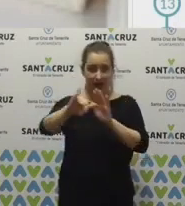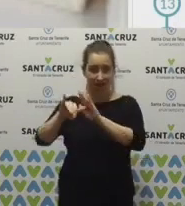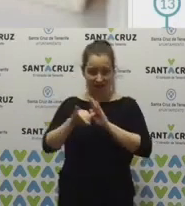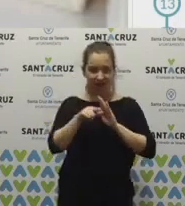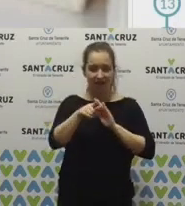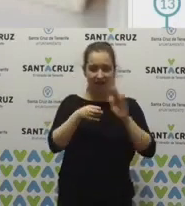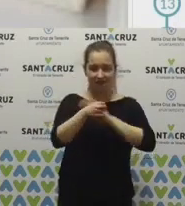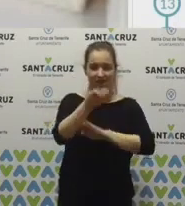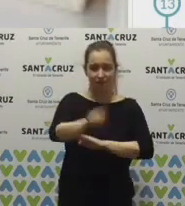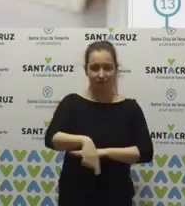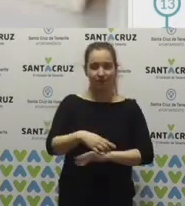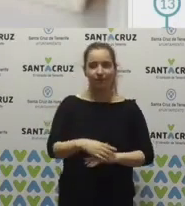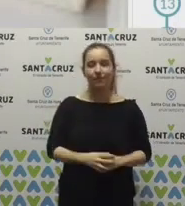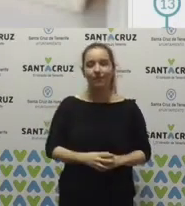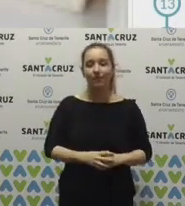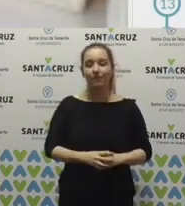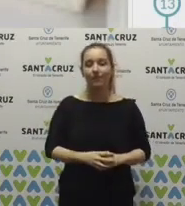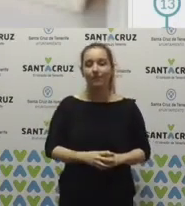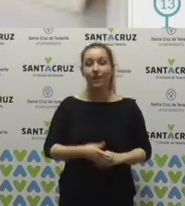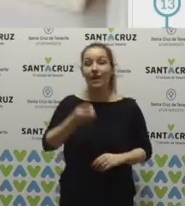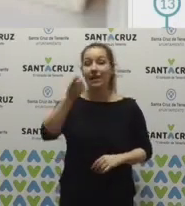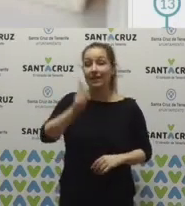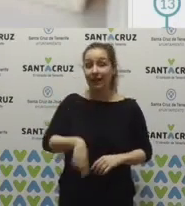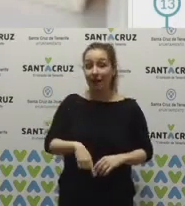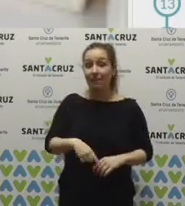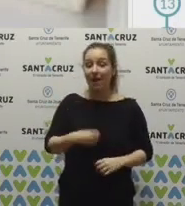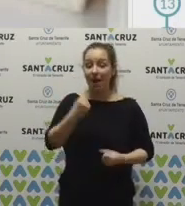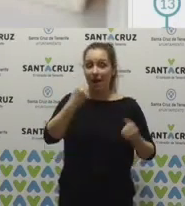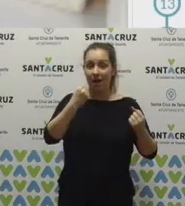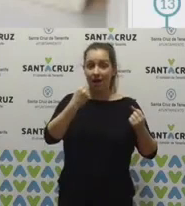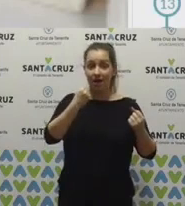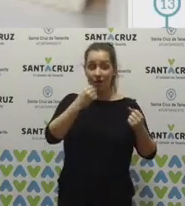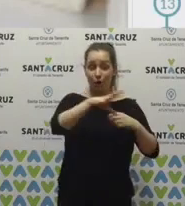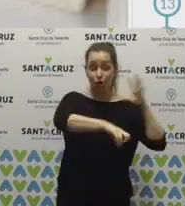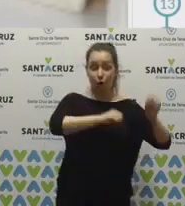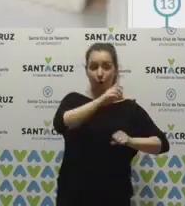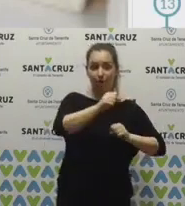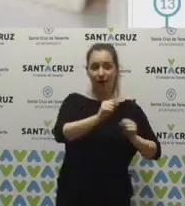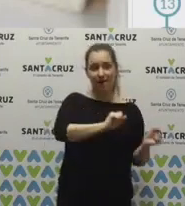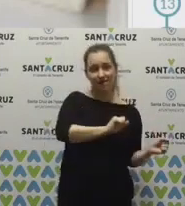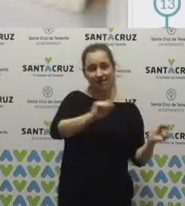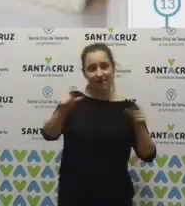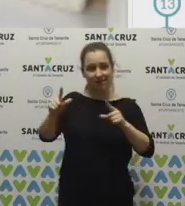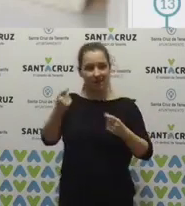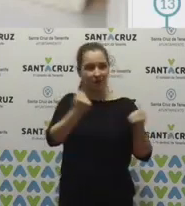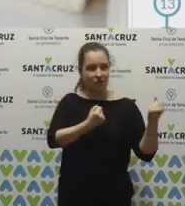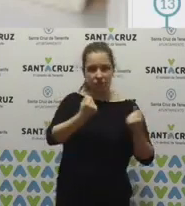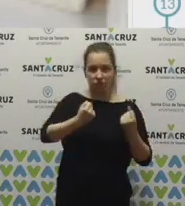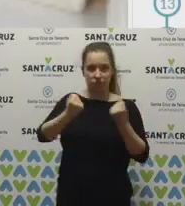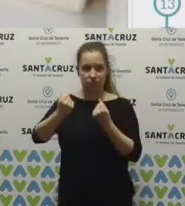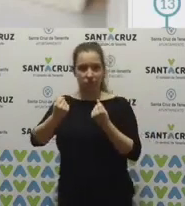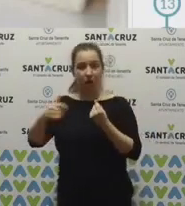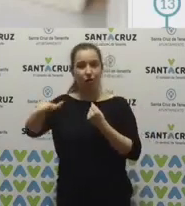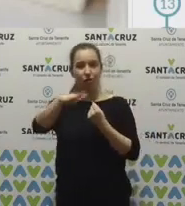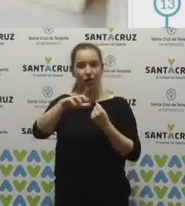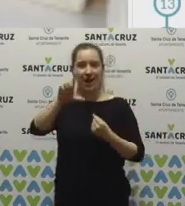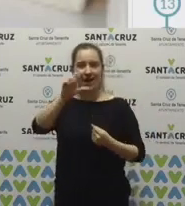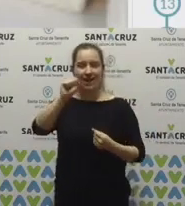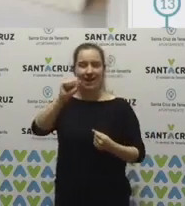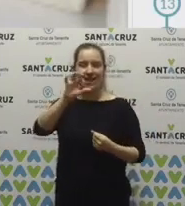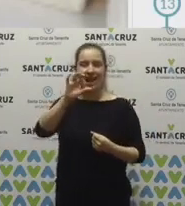no también se realiza el transporte a domicilio a toda la zona de las carboneras los